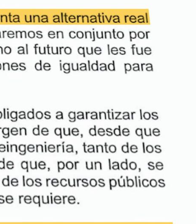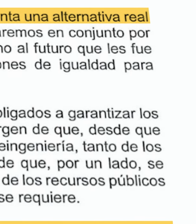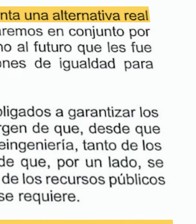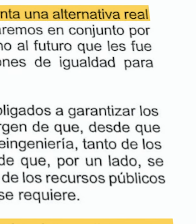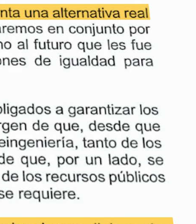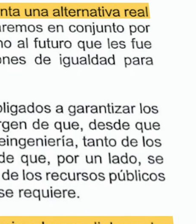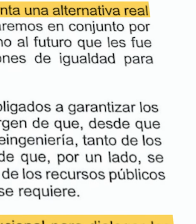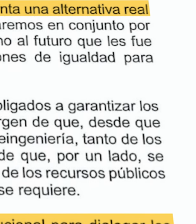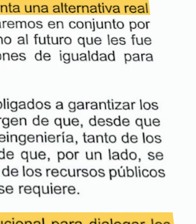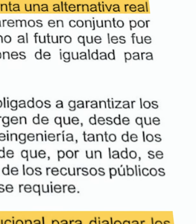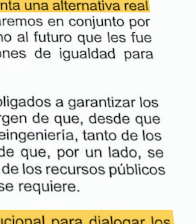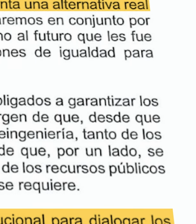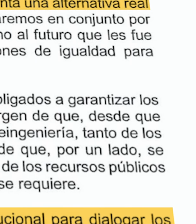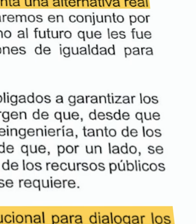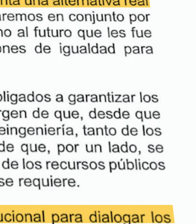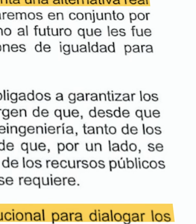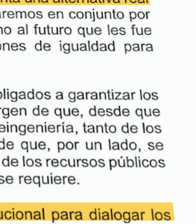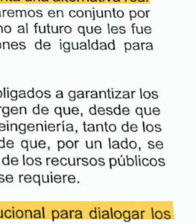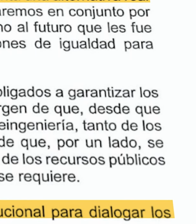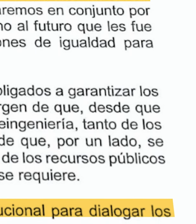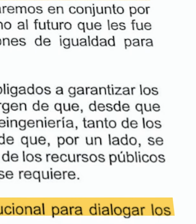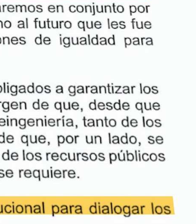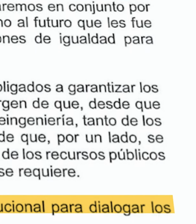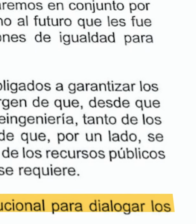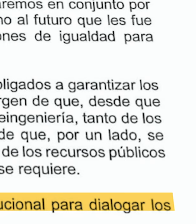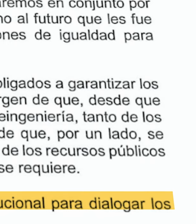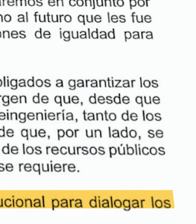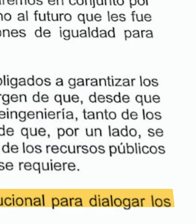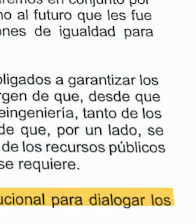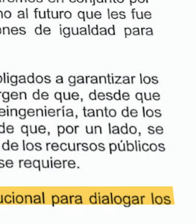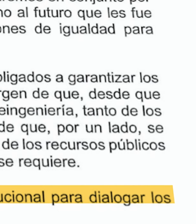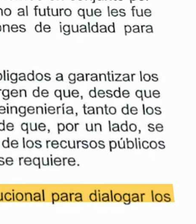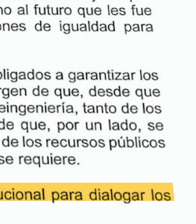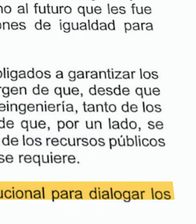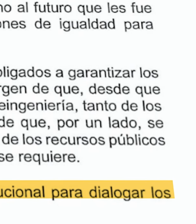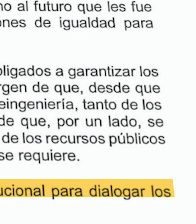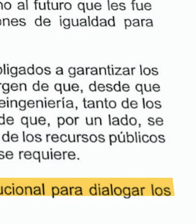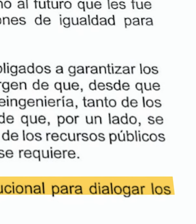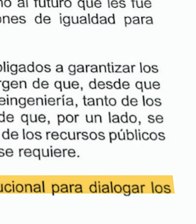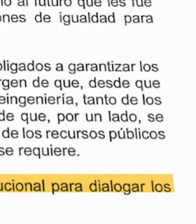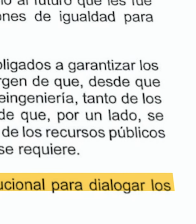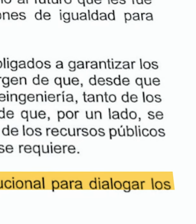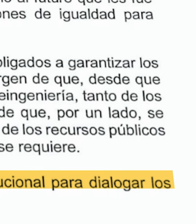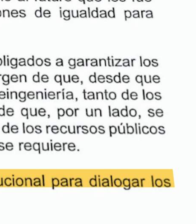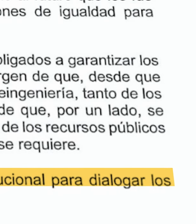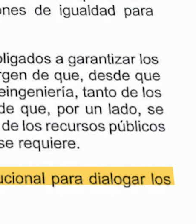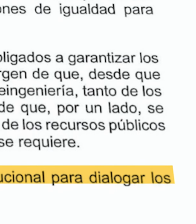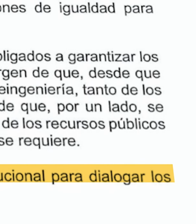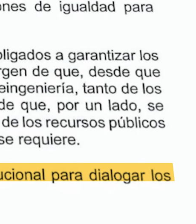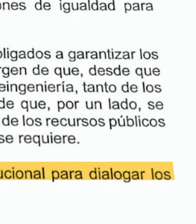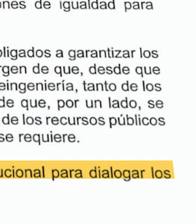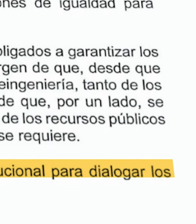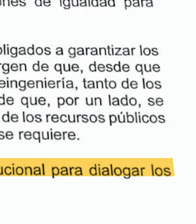alternativa real para actuar como estado en defensa de de la población Además le pide al presidente que les comunique Cómo pueden